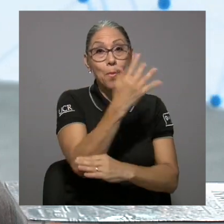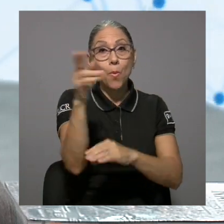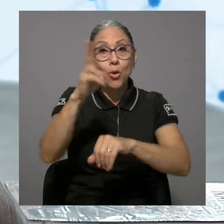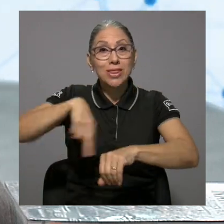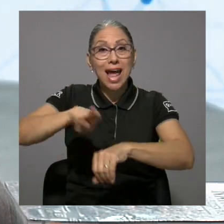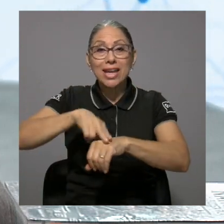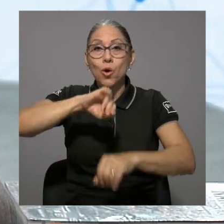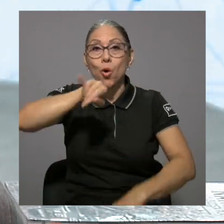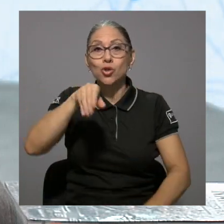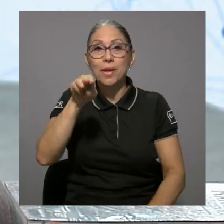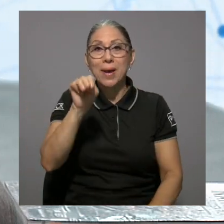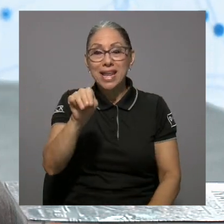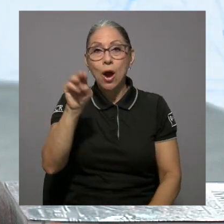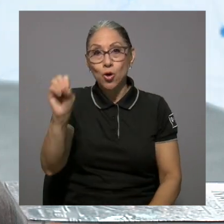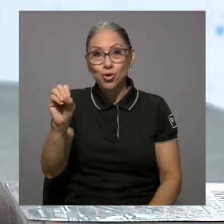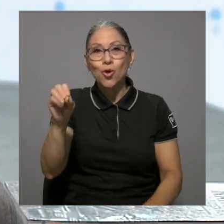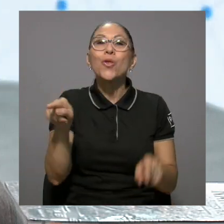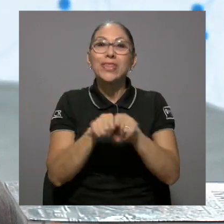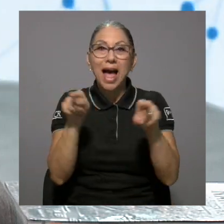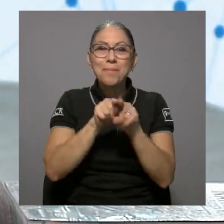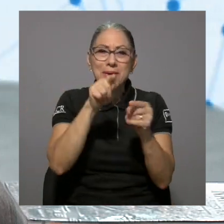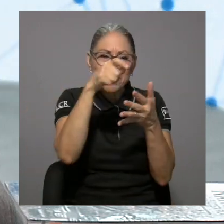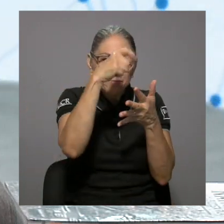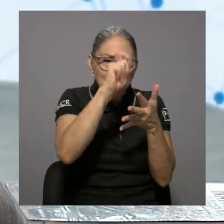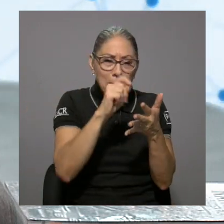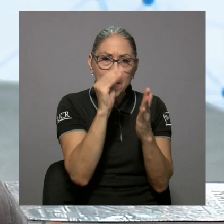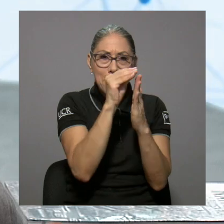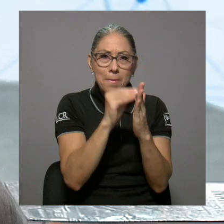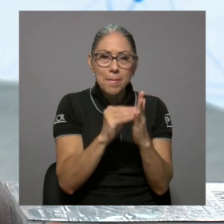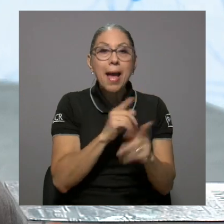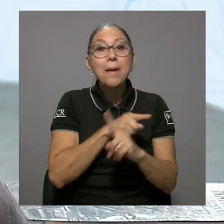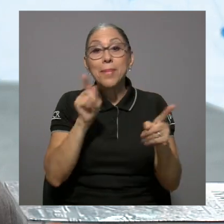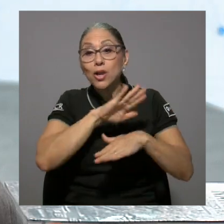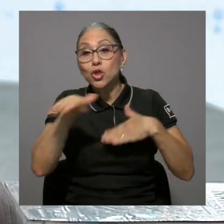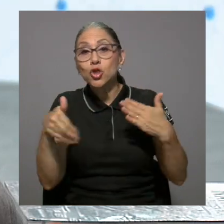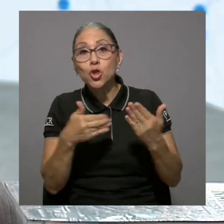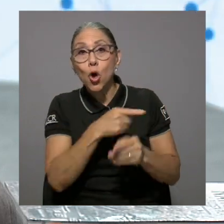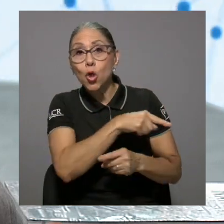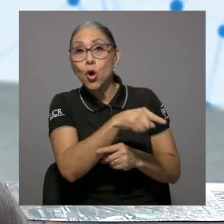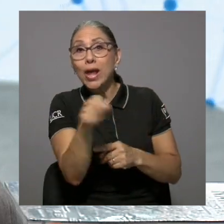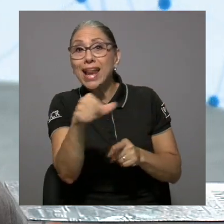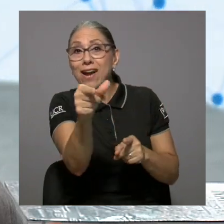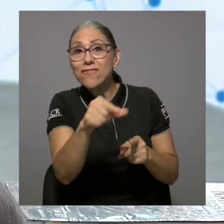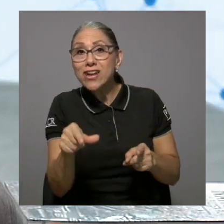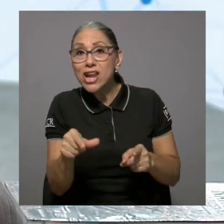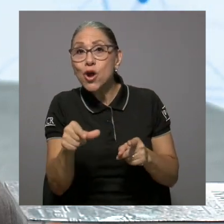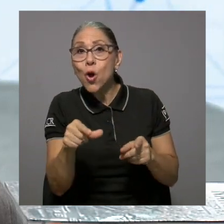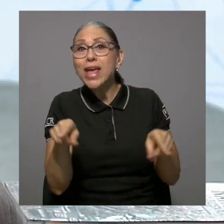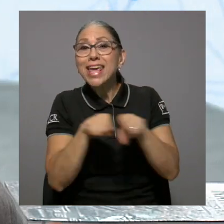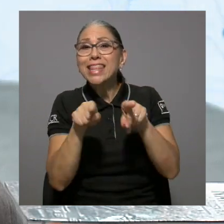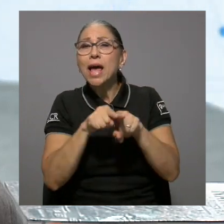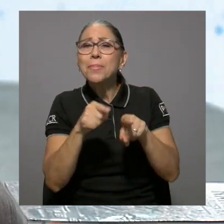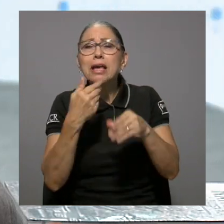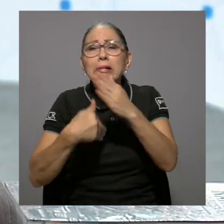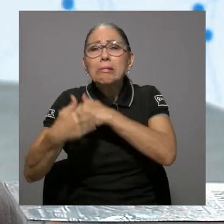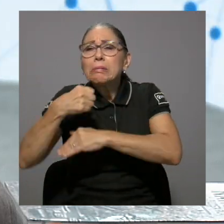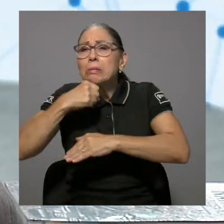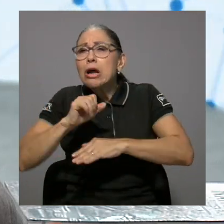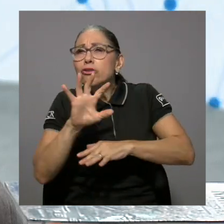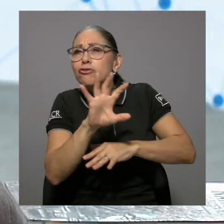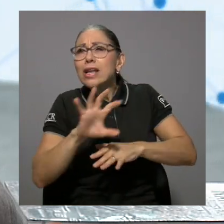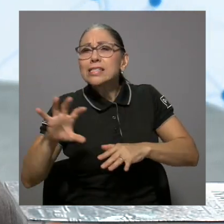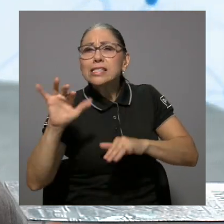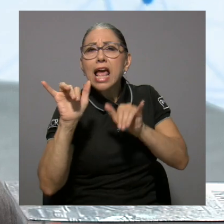Orozco, pero todo lo que eran remanentes del río y la reserva no, porque lo que nos interesaba más era la parte como más